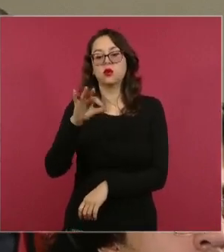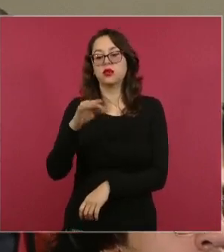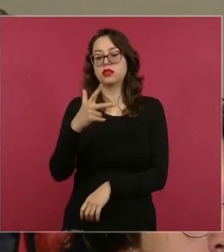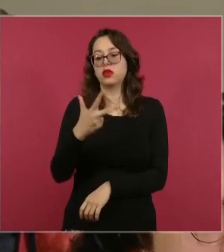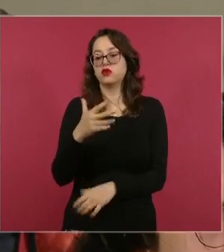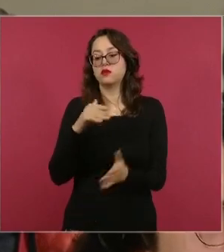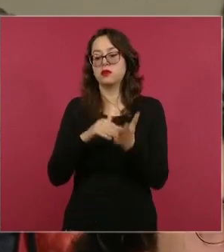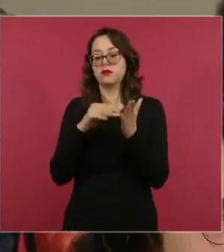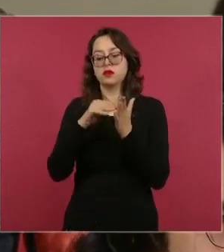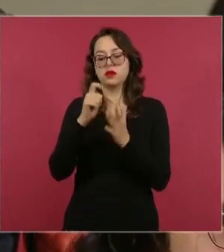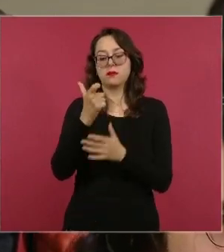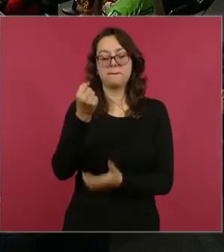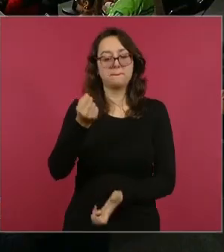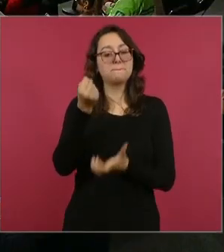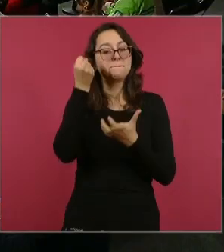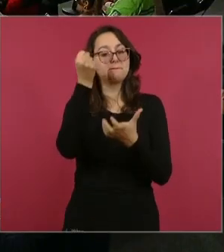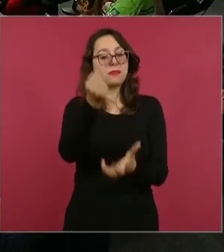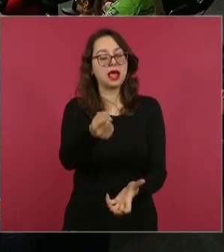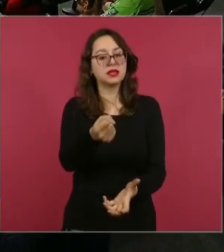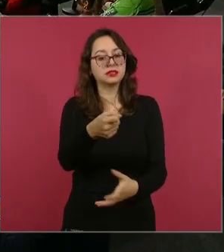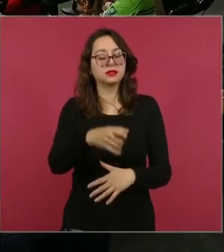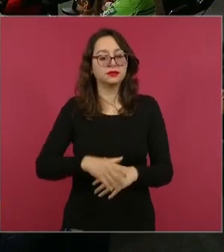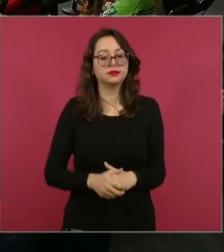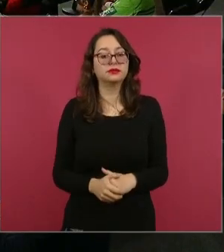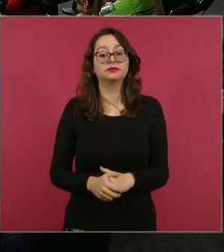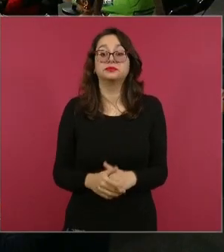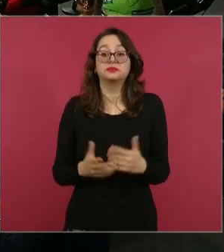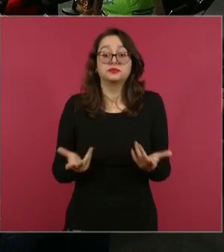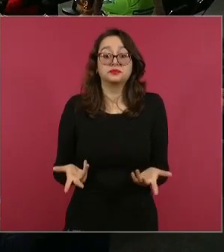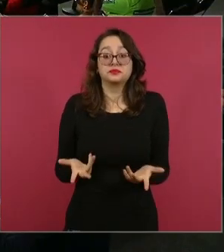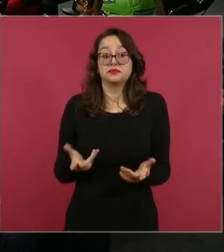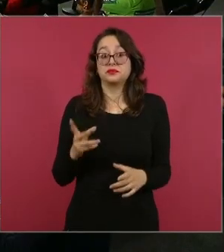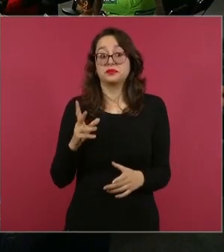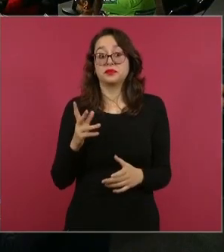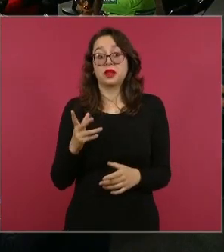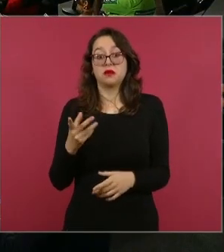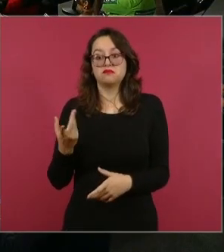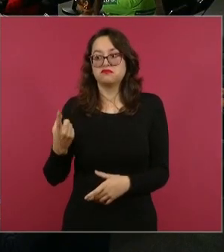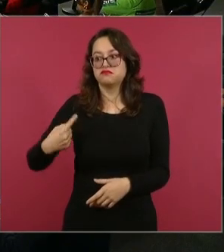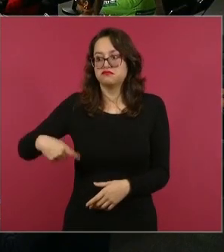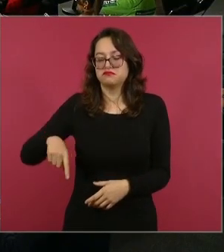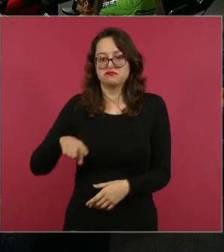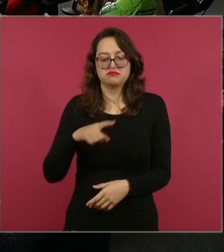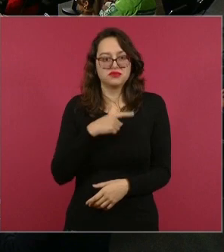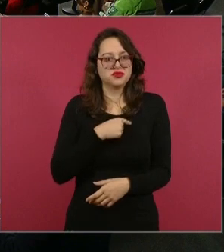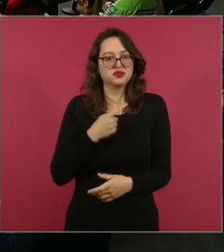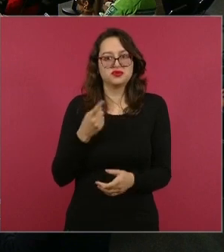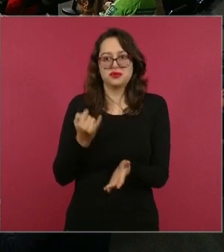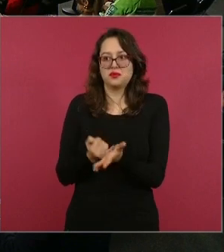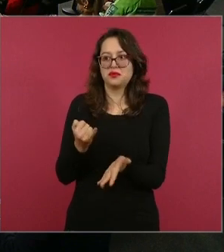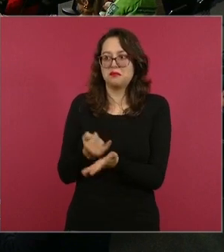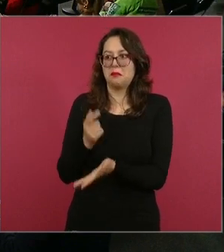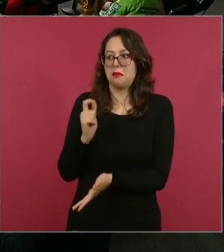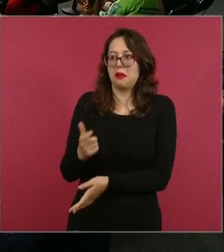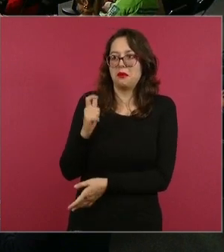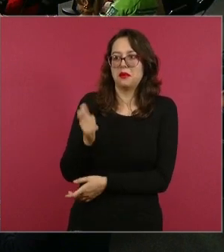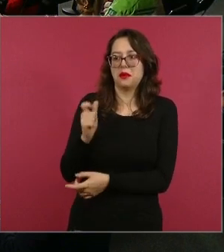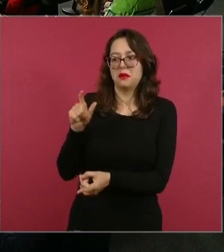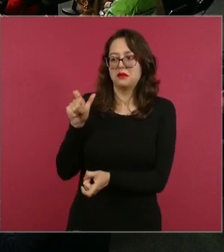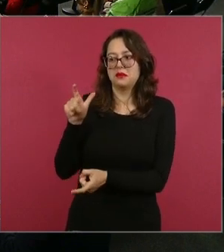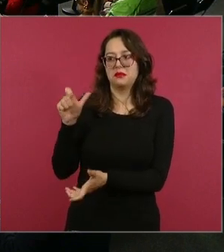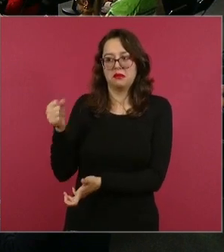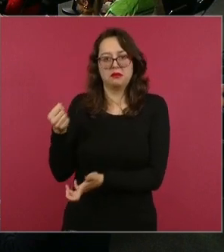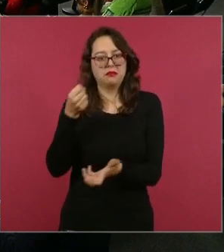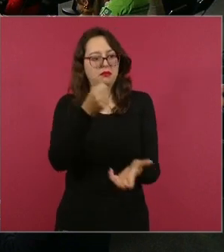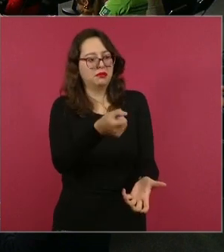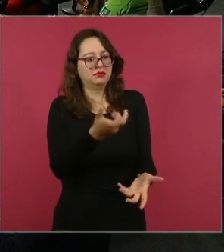pesos de Pues contribuciones de de todos nosotros por nuestros impuestos el